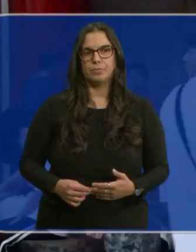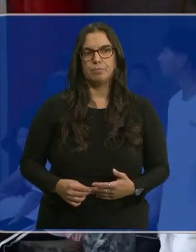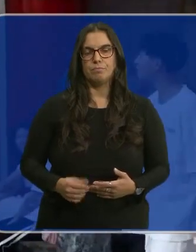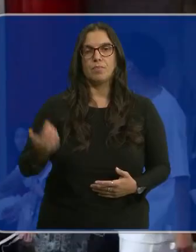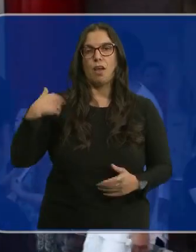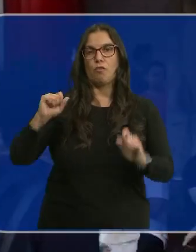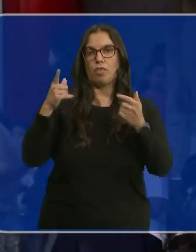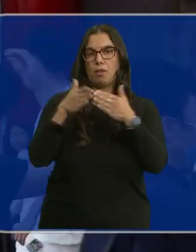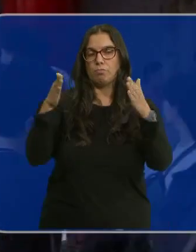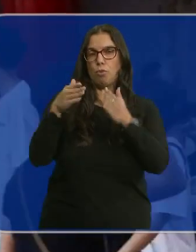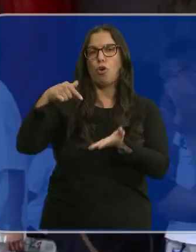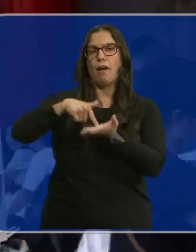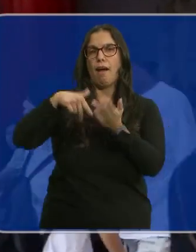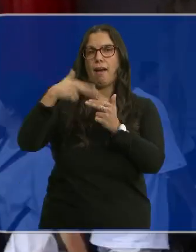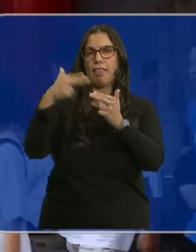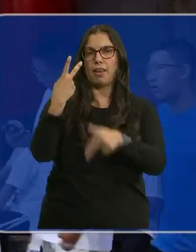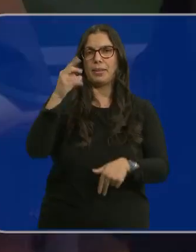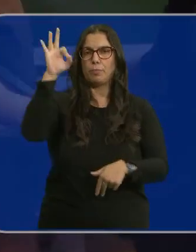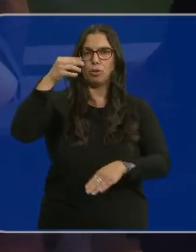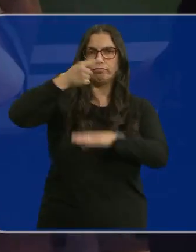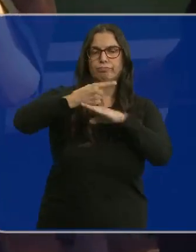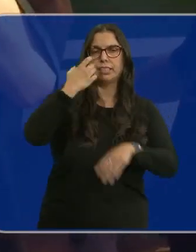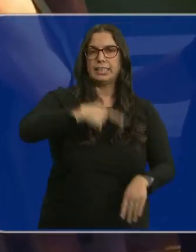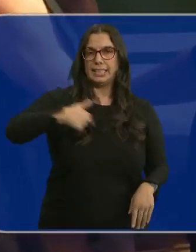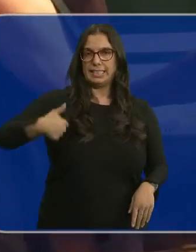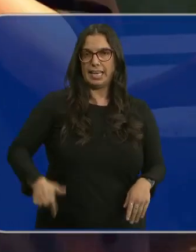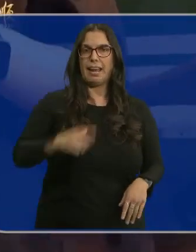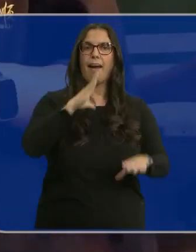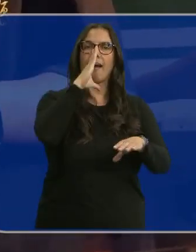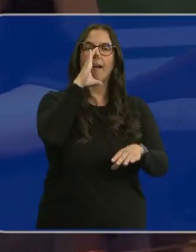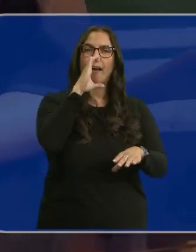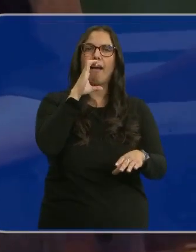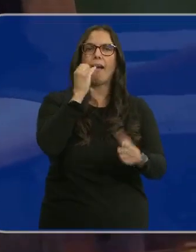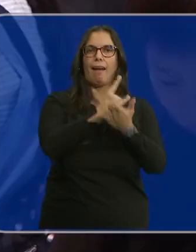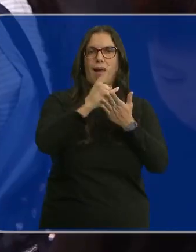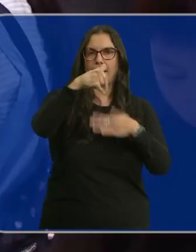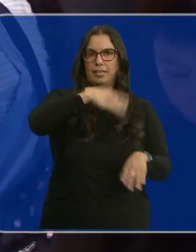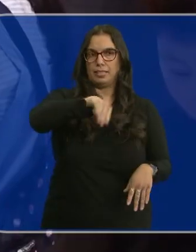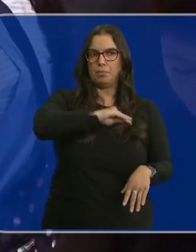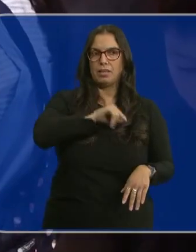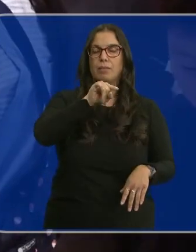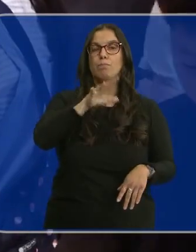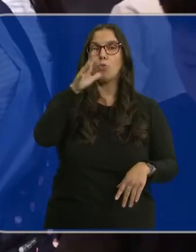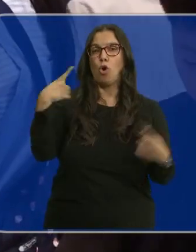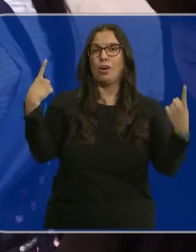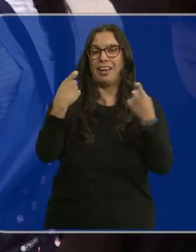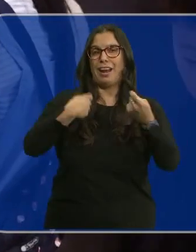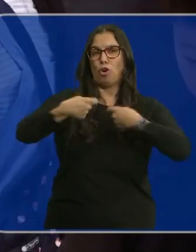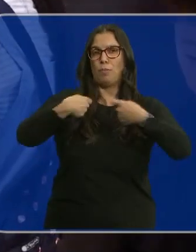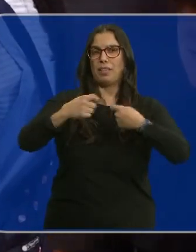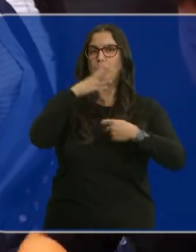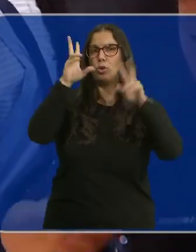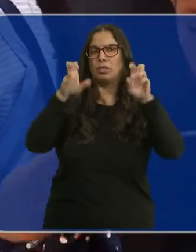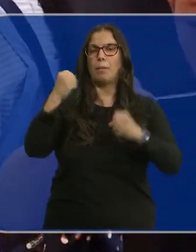Ya están en vigor los aranceles del 20% que China ha impuesto a la carne de porcino española, una medida que responde a la guerra comercial por los